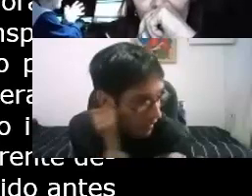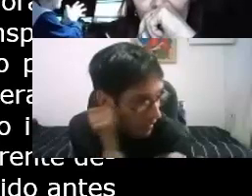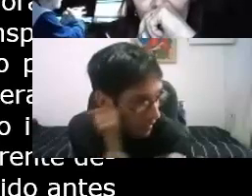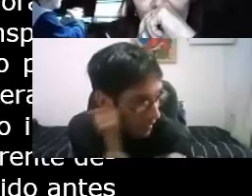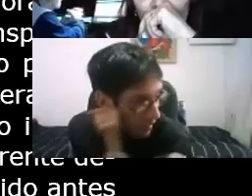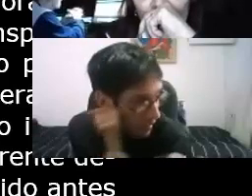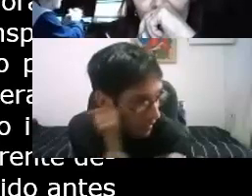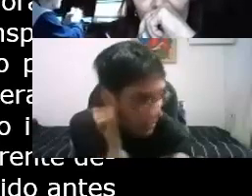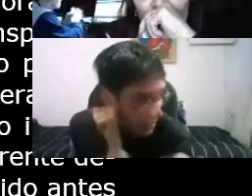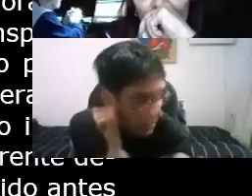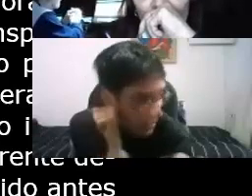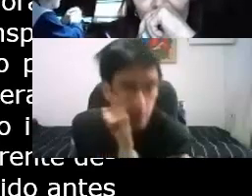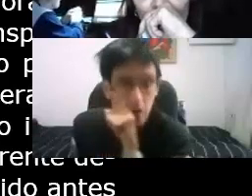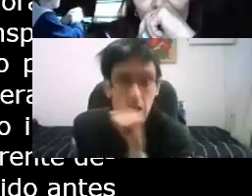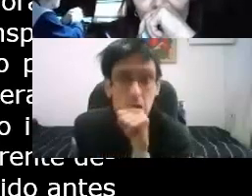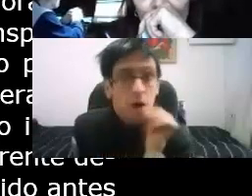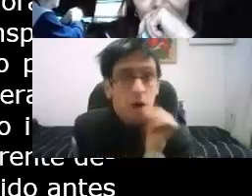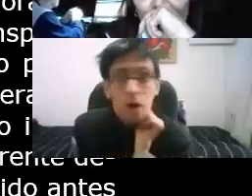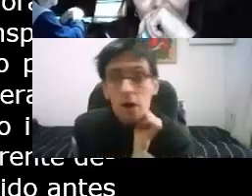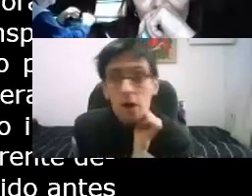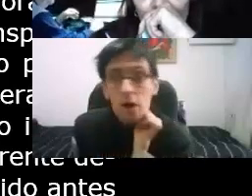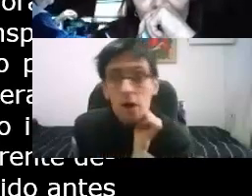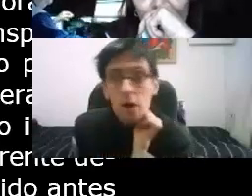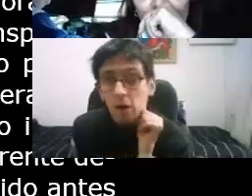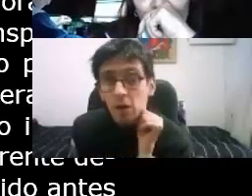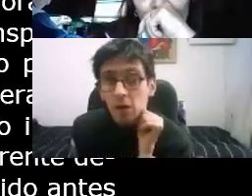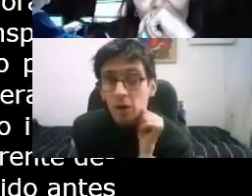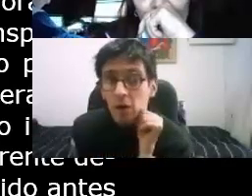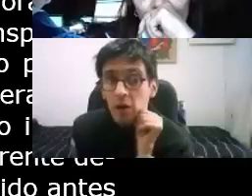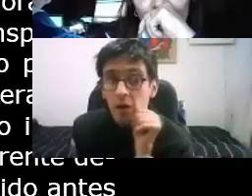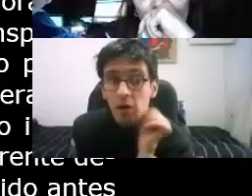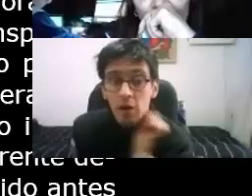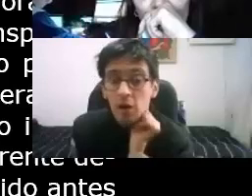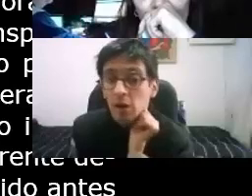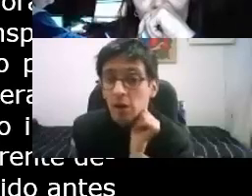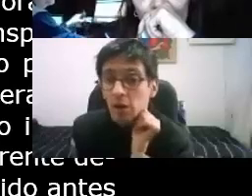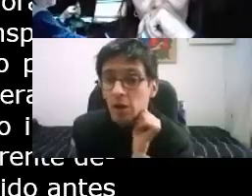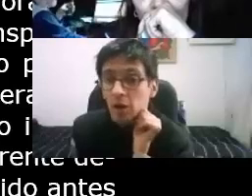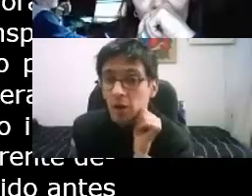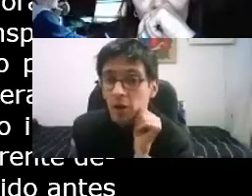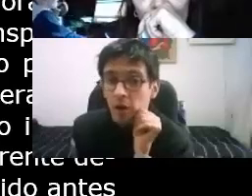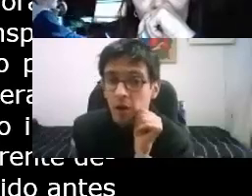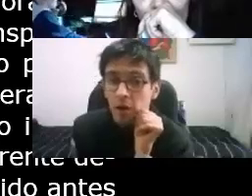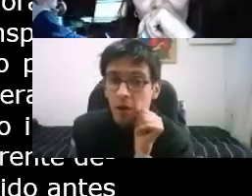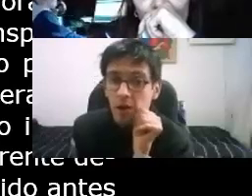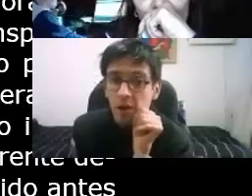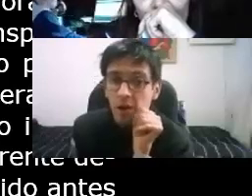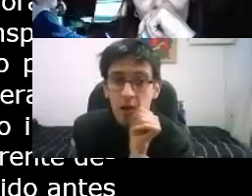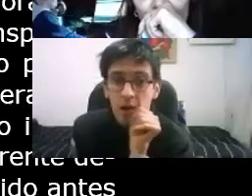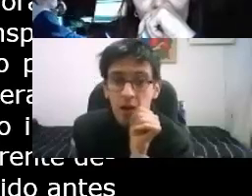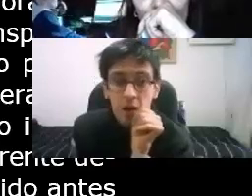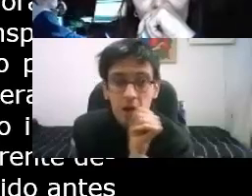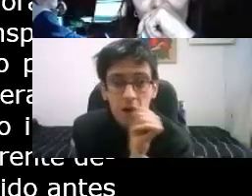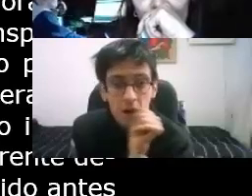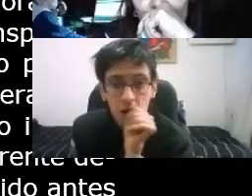El requirente deberá entregar el comprobante de recibo del pedido antes mencionado. Los trámites para la obtención